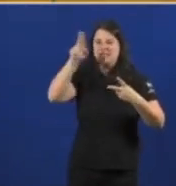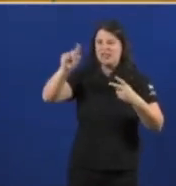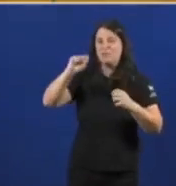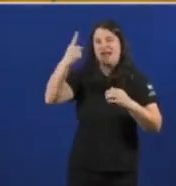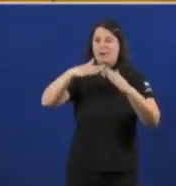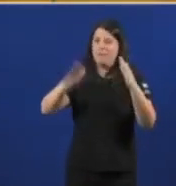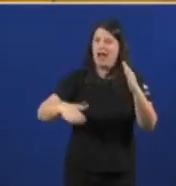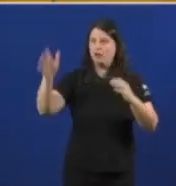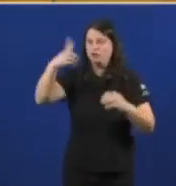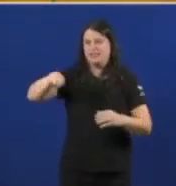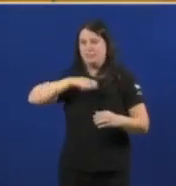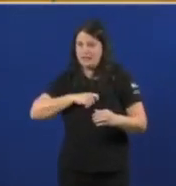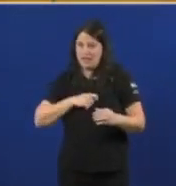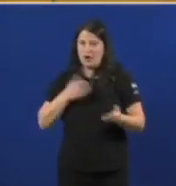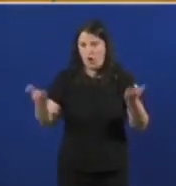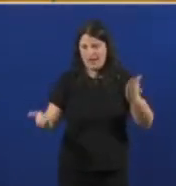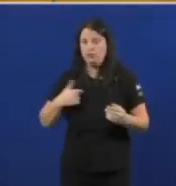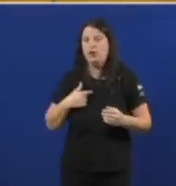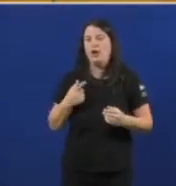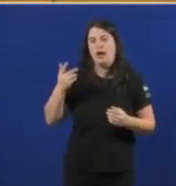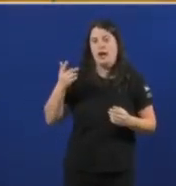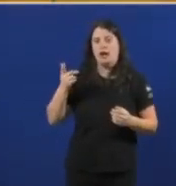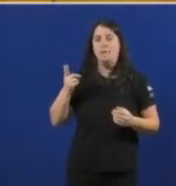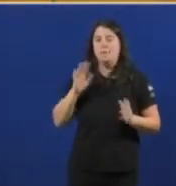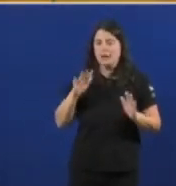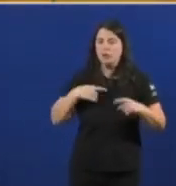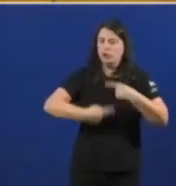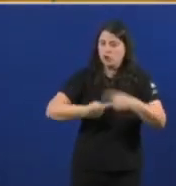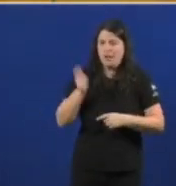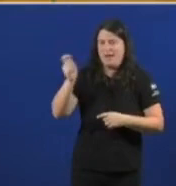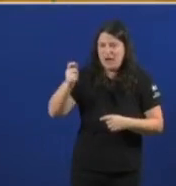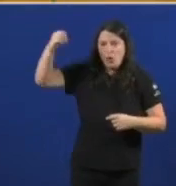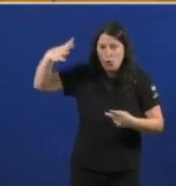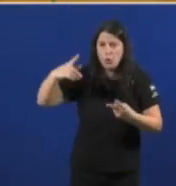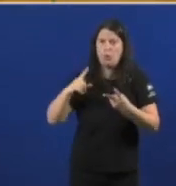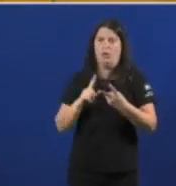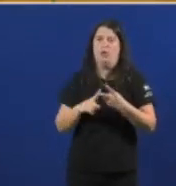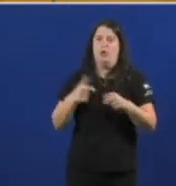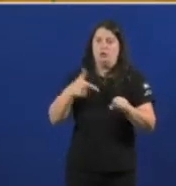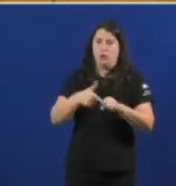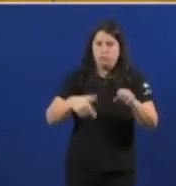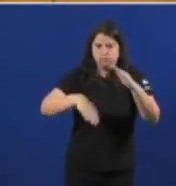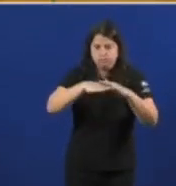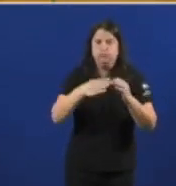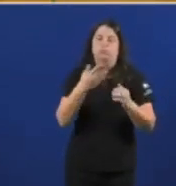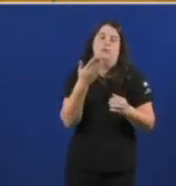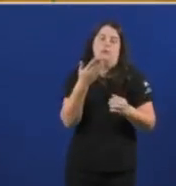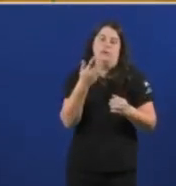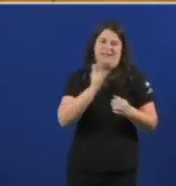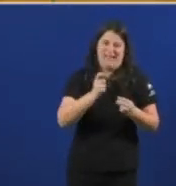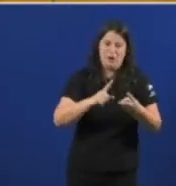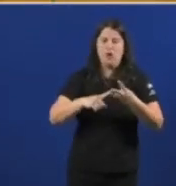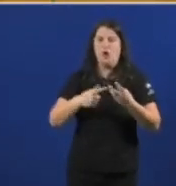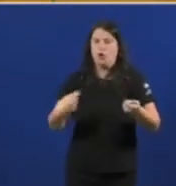baixas de todo o Estado. Pero cada día é máis caro pagar a factura da luz, encher o depósito do coche ou facer a compra